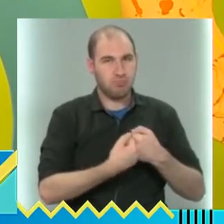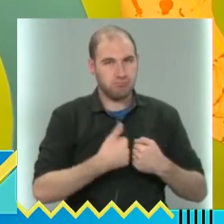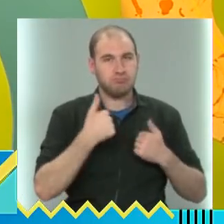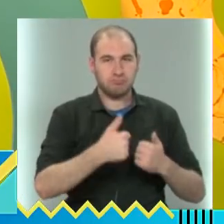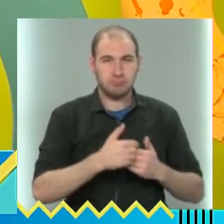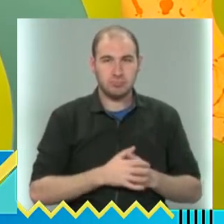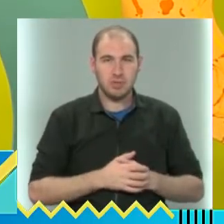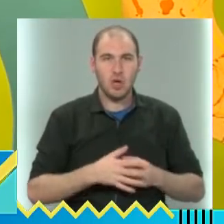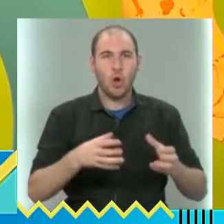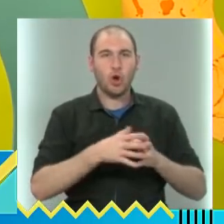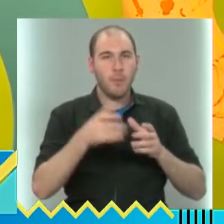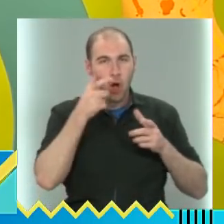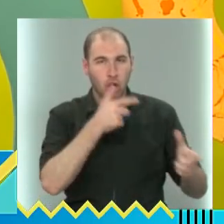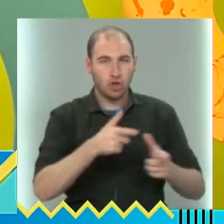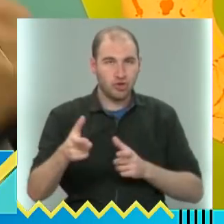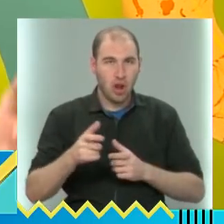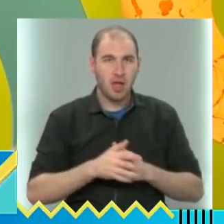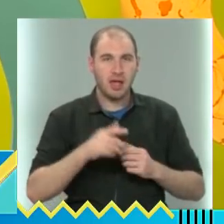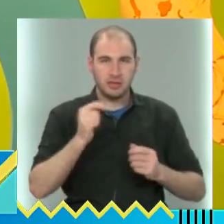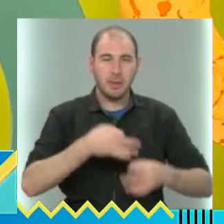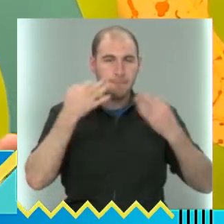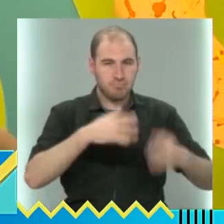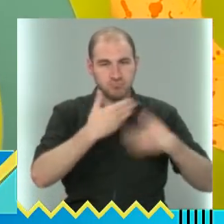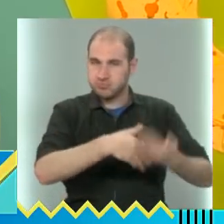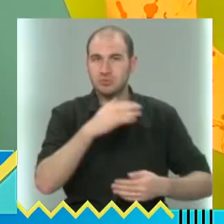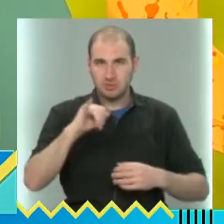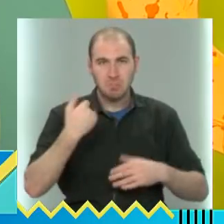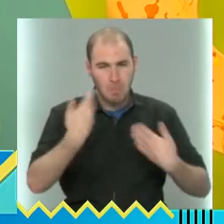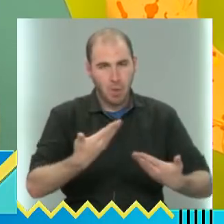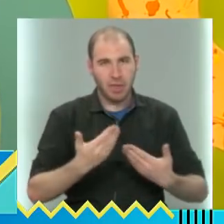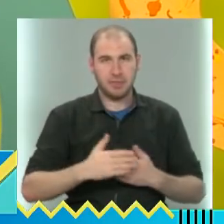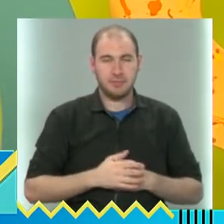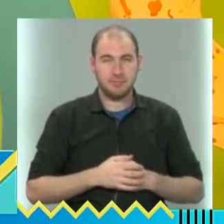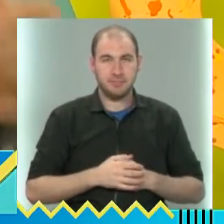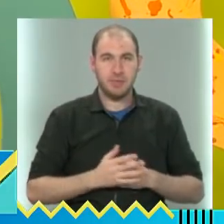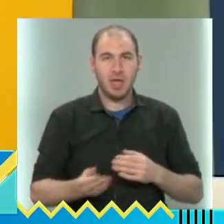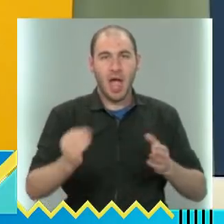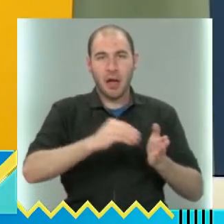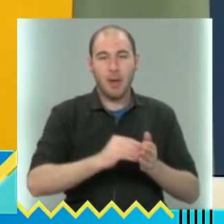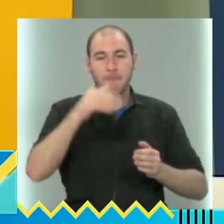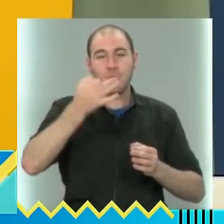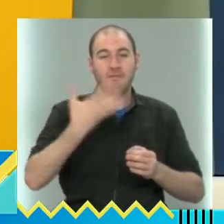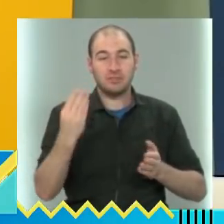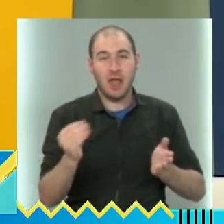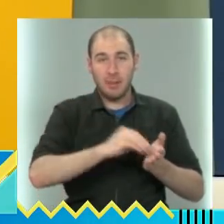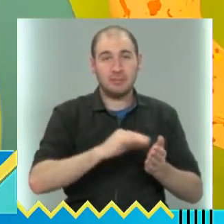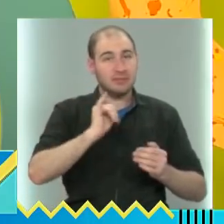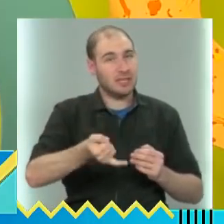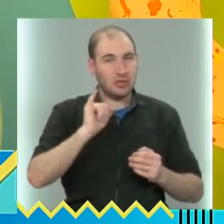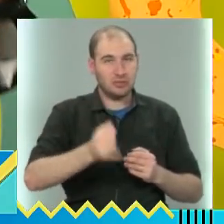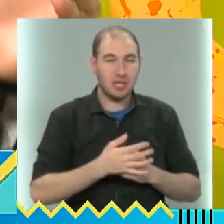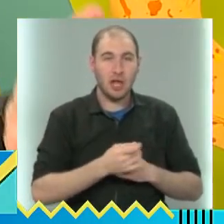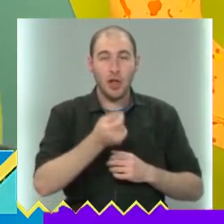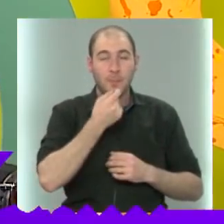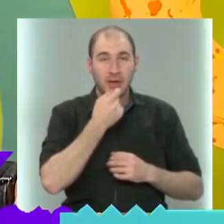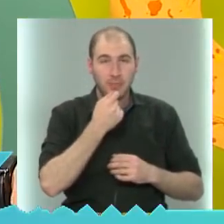los organismos de control son perfeccionables en forma permanente, que la incorporación de más profesionales hay que hacerla, que en el